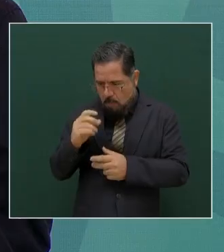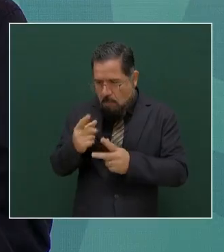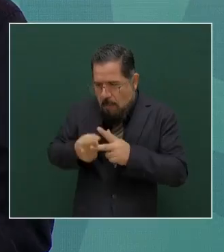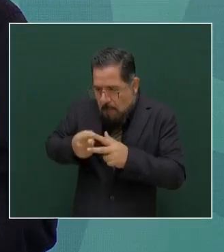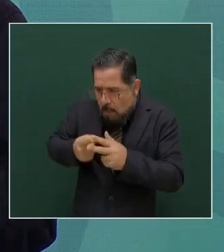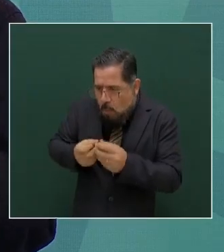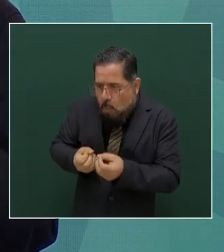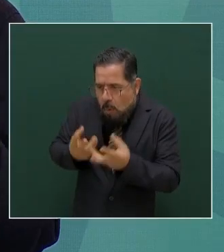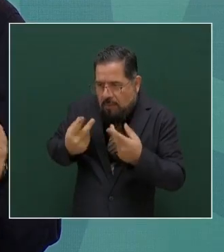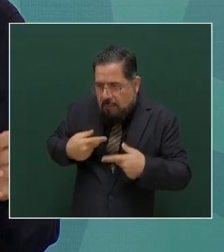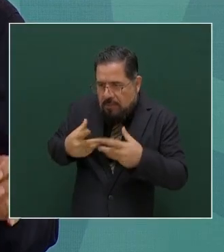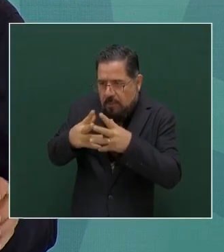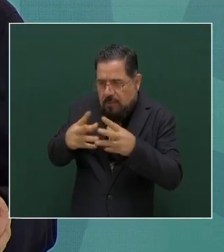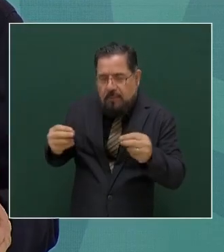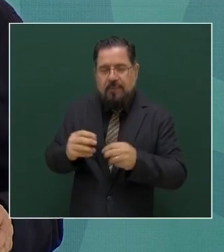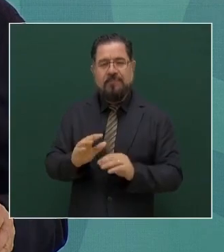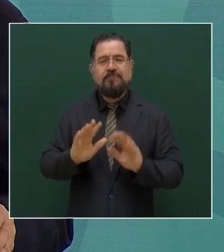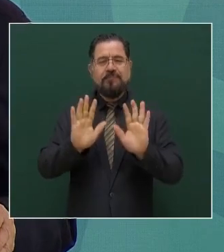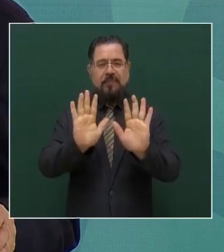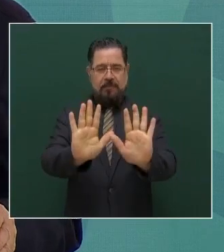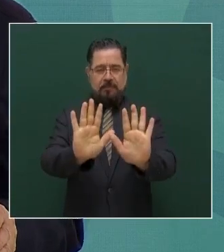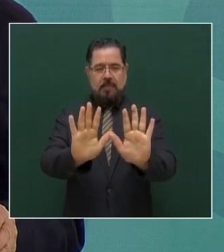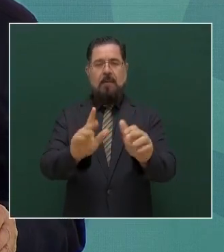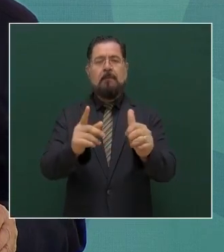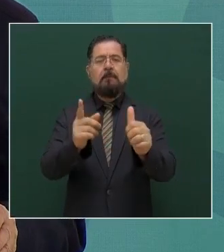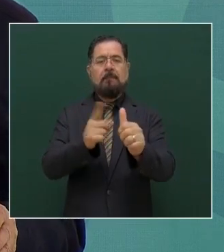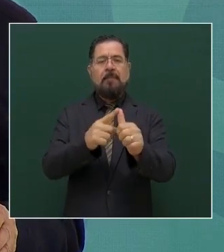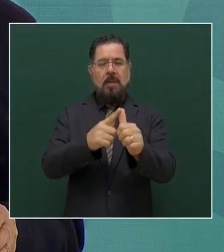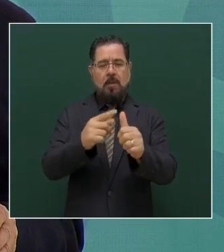ya concluido el censo,